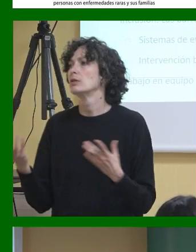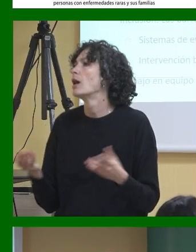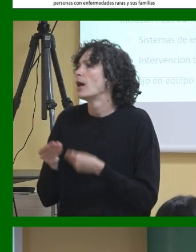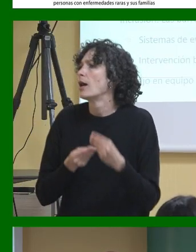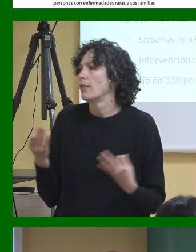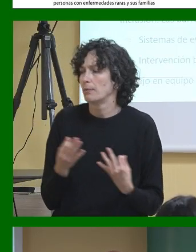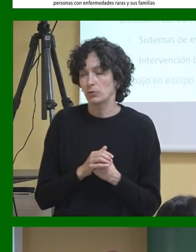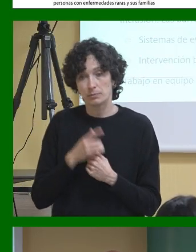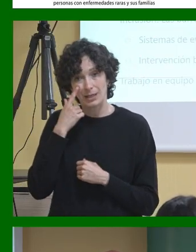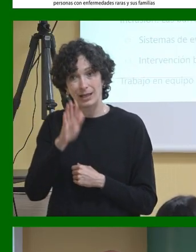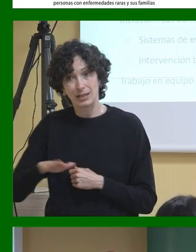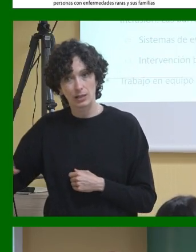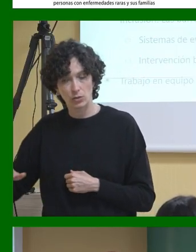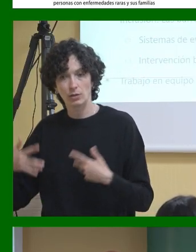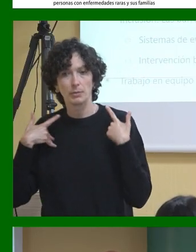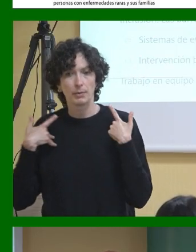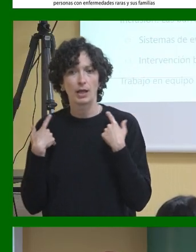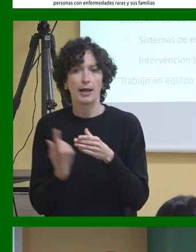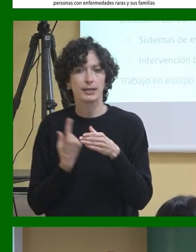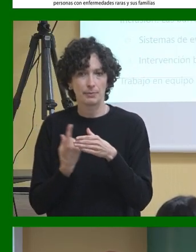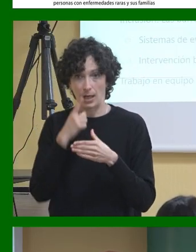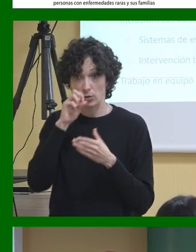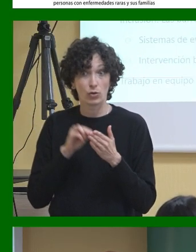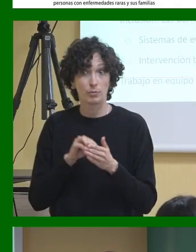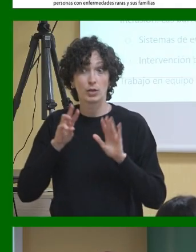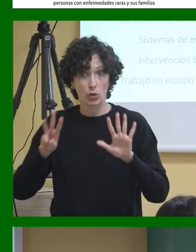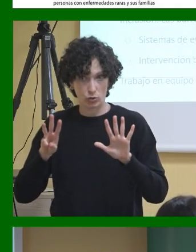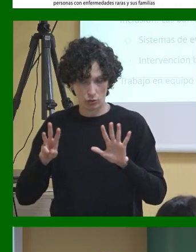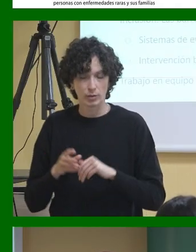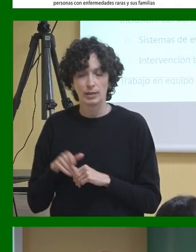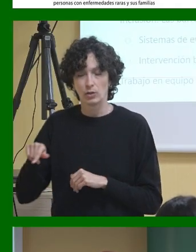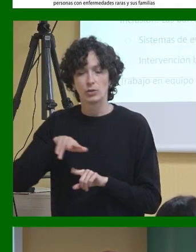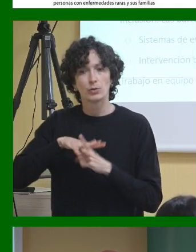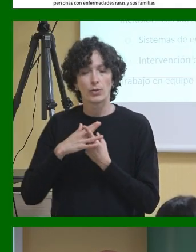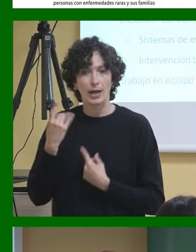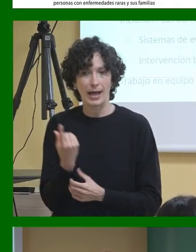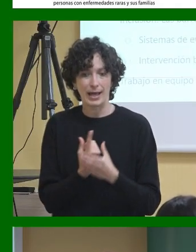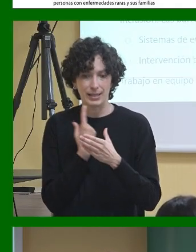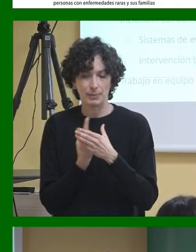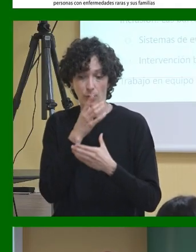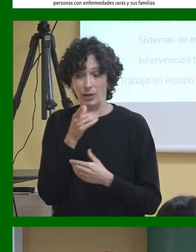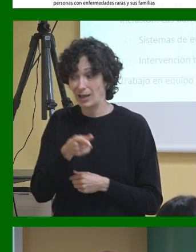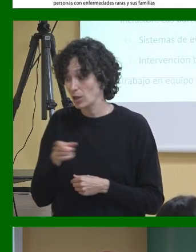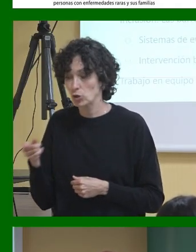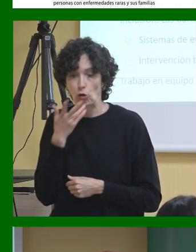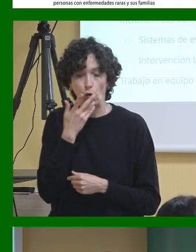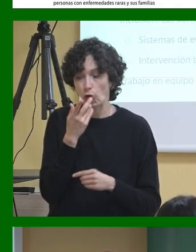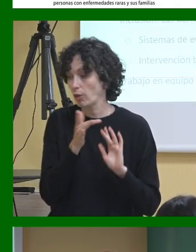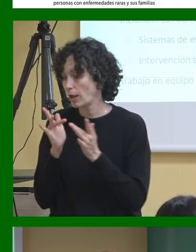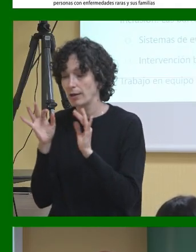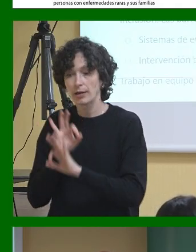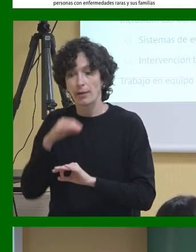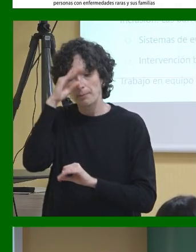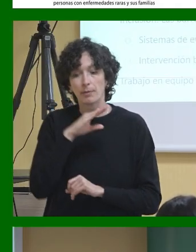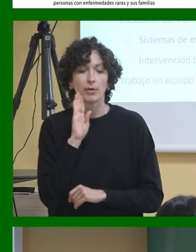estos niños tienen aislamiento, 2008. Tienen sensación de aislamiento porque muchos de ellos no se conocen, los padres tampoco se conocen y creamos la primera